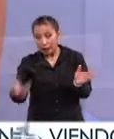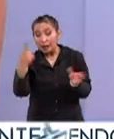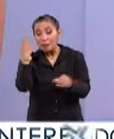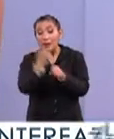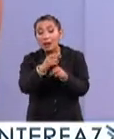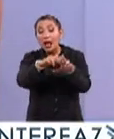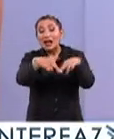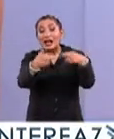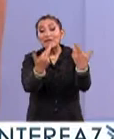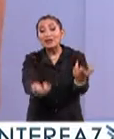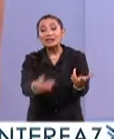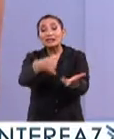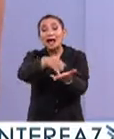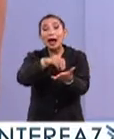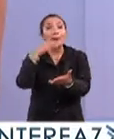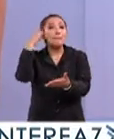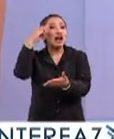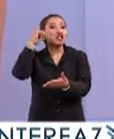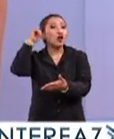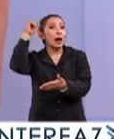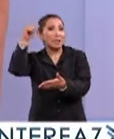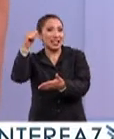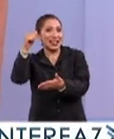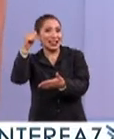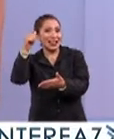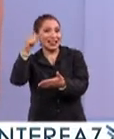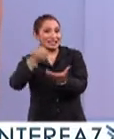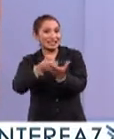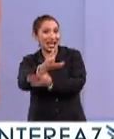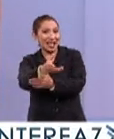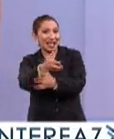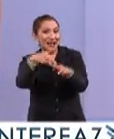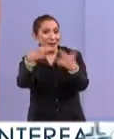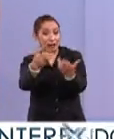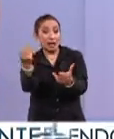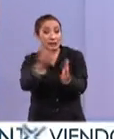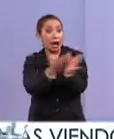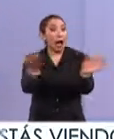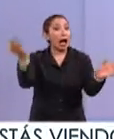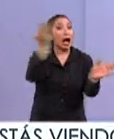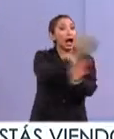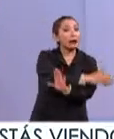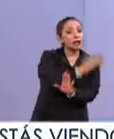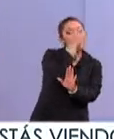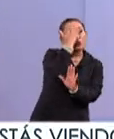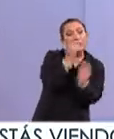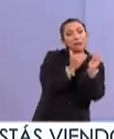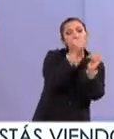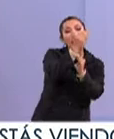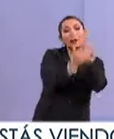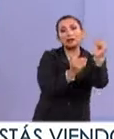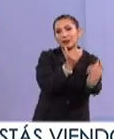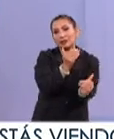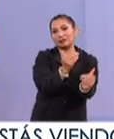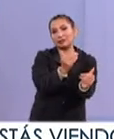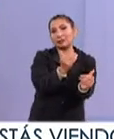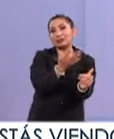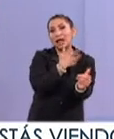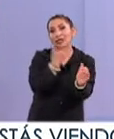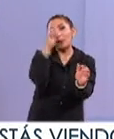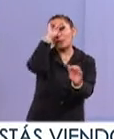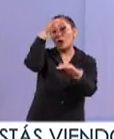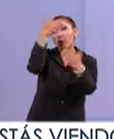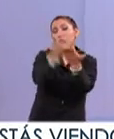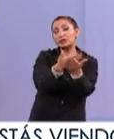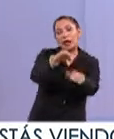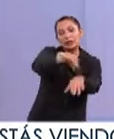primera revista que se va a editar es marzo-abril, pues sí se requiere que ya tenga un avance. Claro. Y que haya una